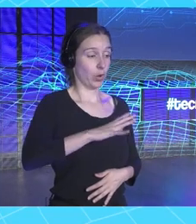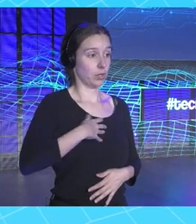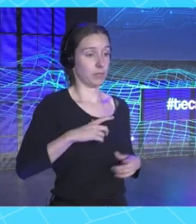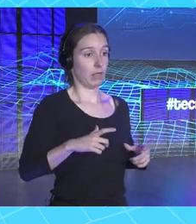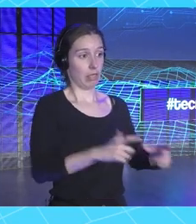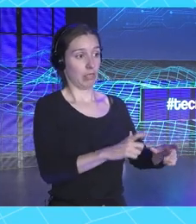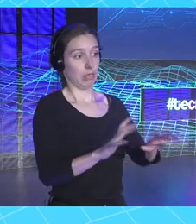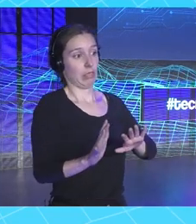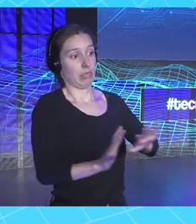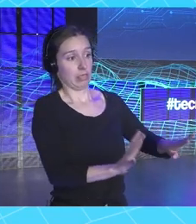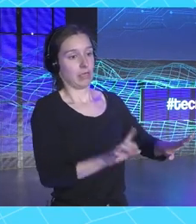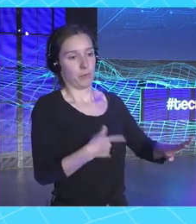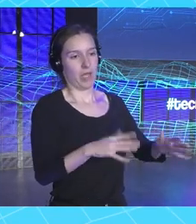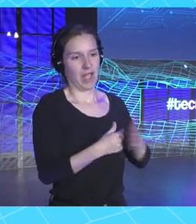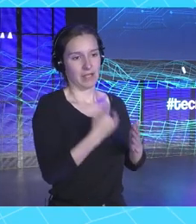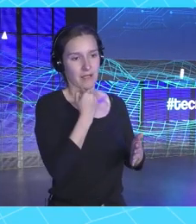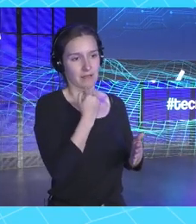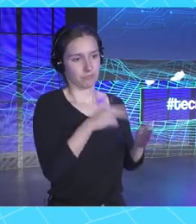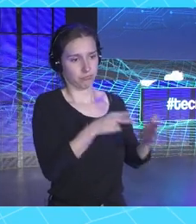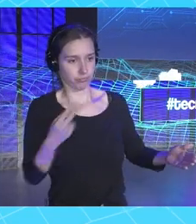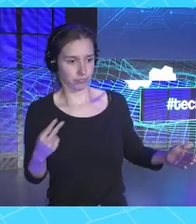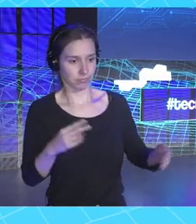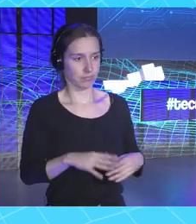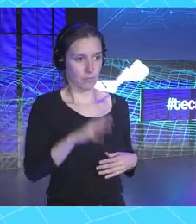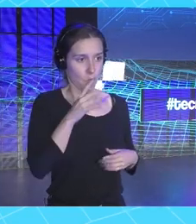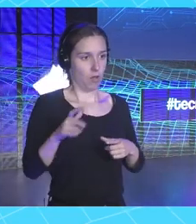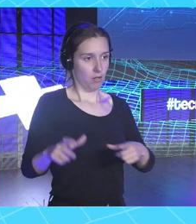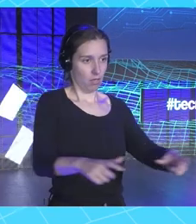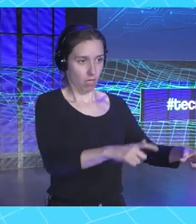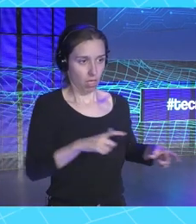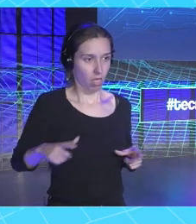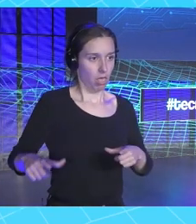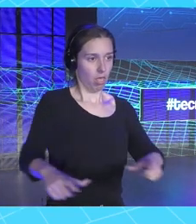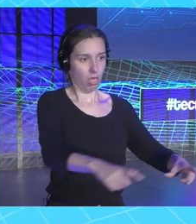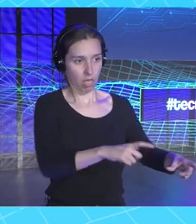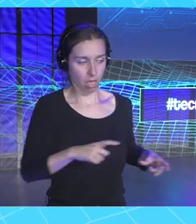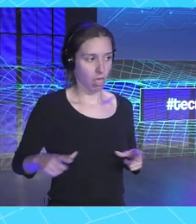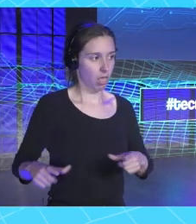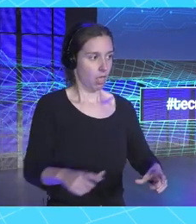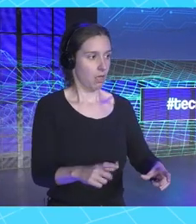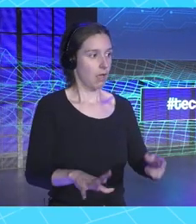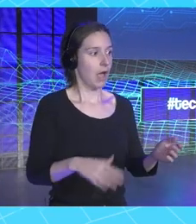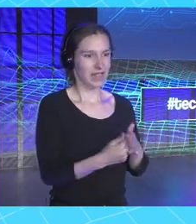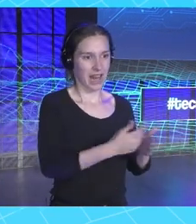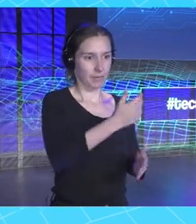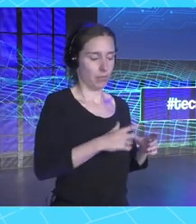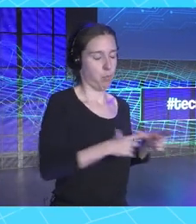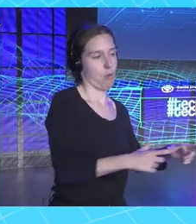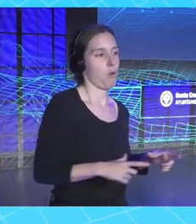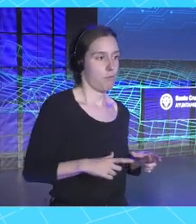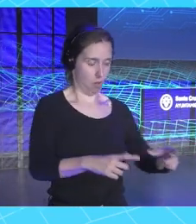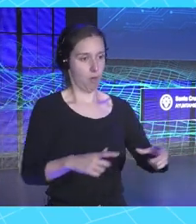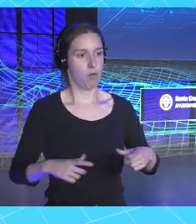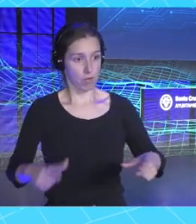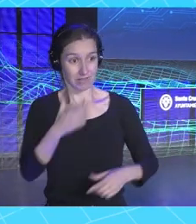lo apagas le quitas la batería eso empieza a dar vueltas así que es un software y luego empieza a pegarse golpes contra las paredes que se intentan